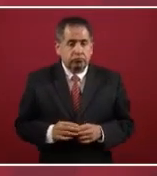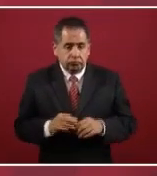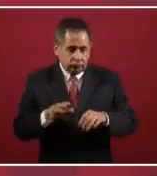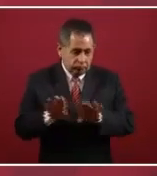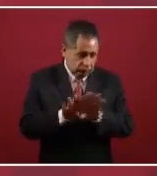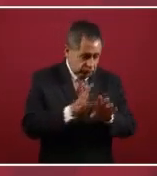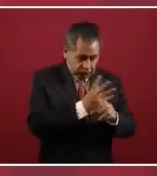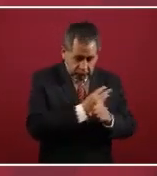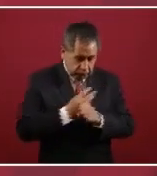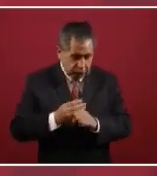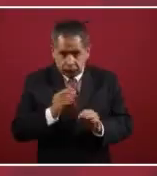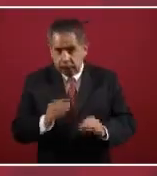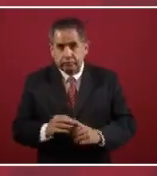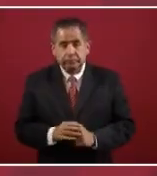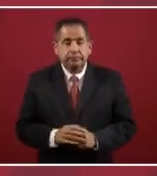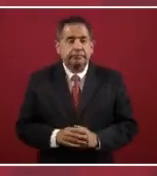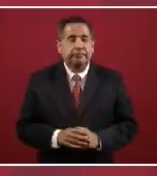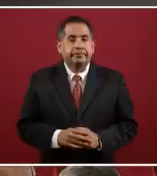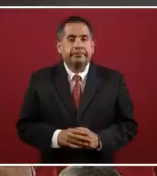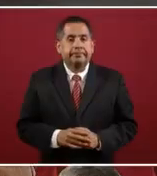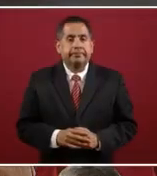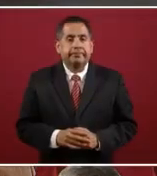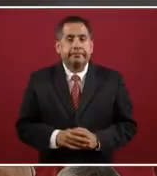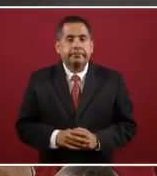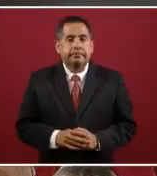restauración productiva.